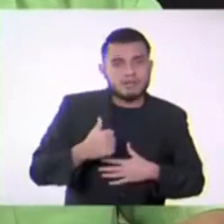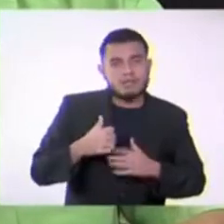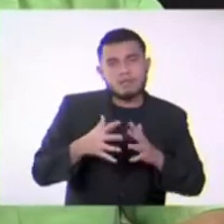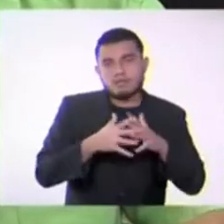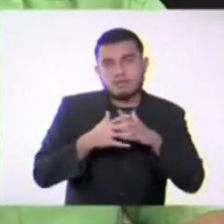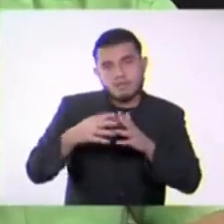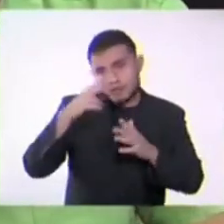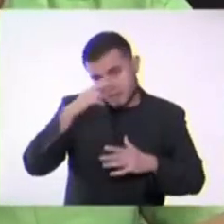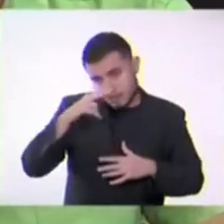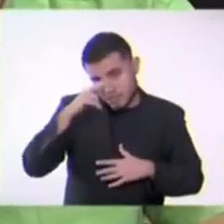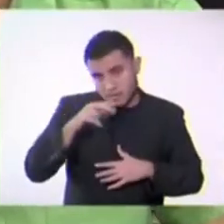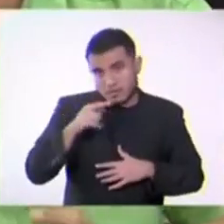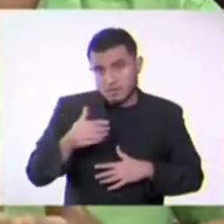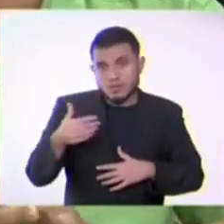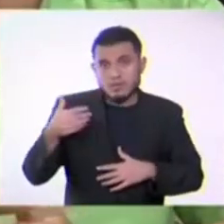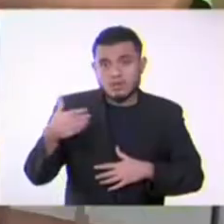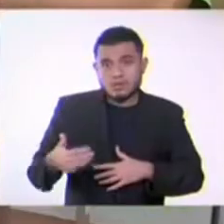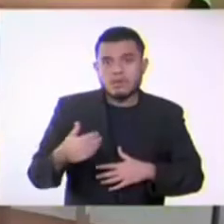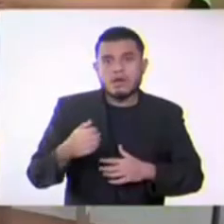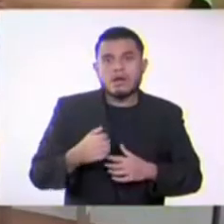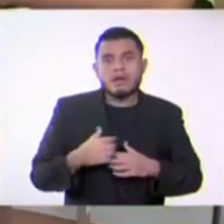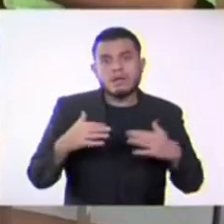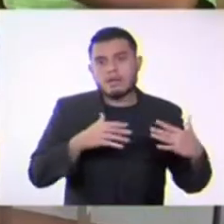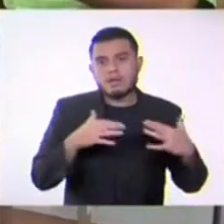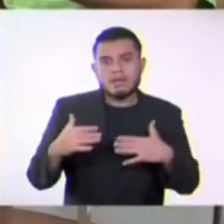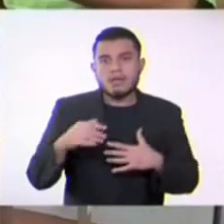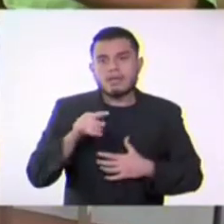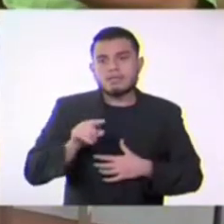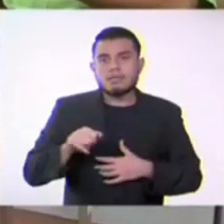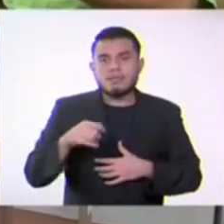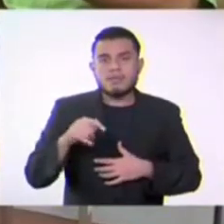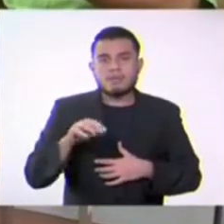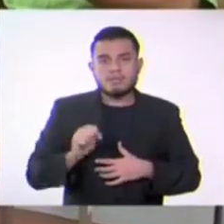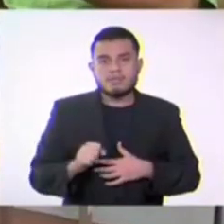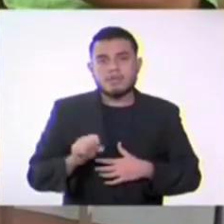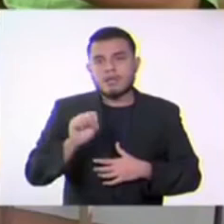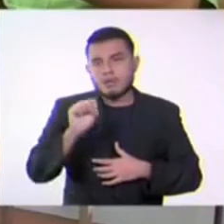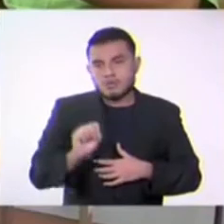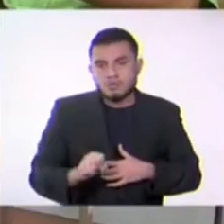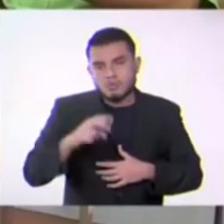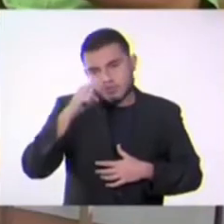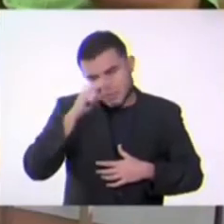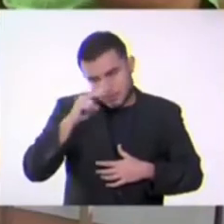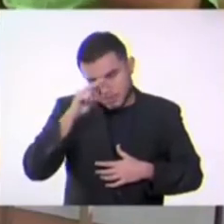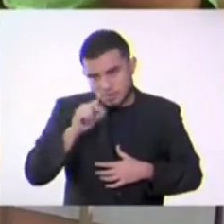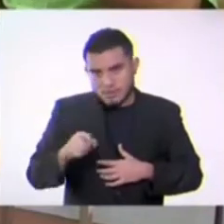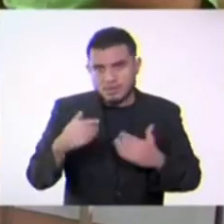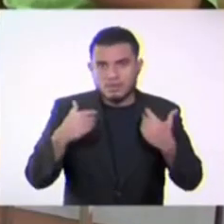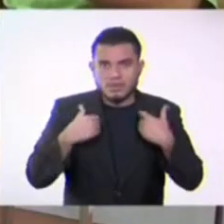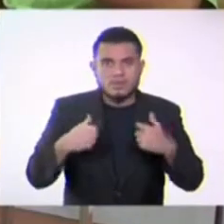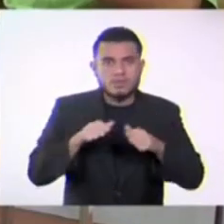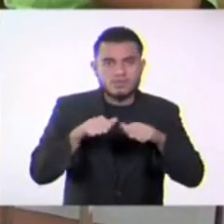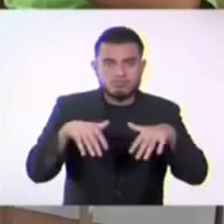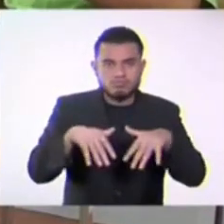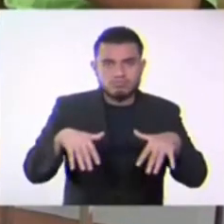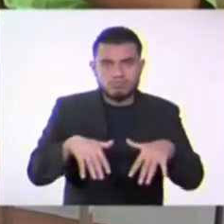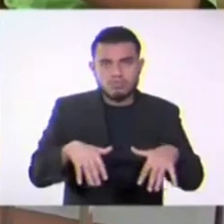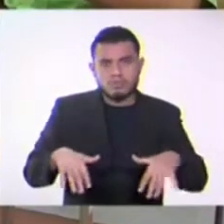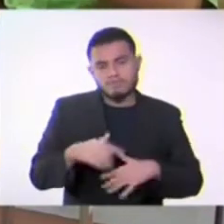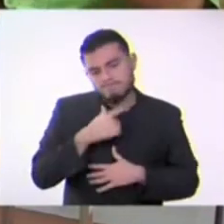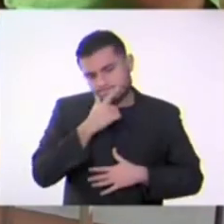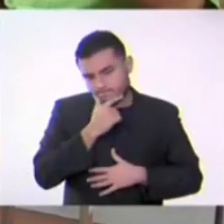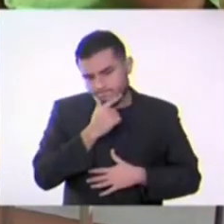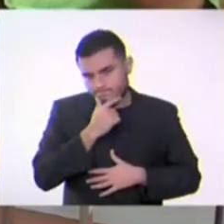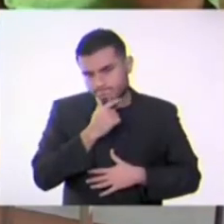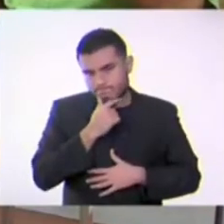año en que surge la guerrilla zapatista en el sur de México, que es una guerrilla que tiene una configuración interesante étnicamente,